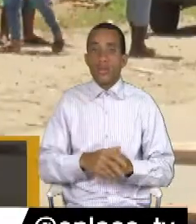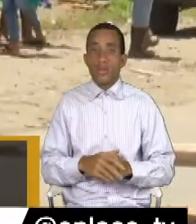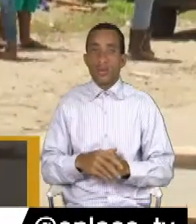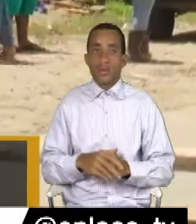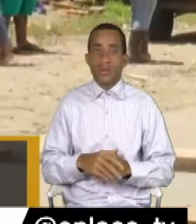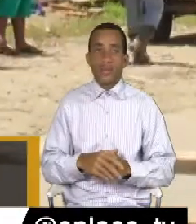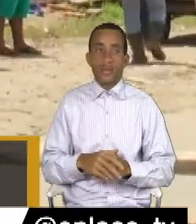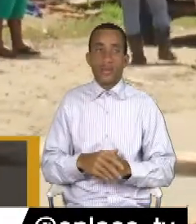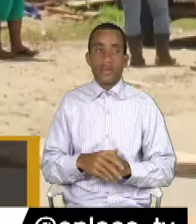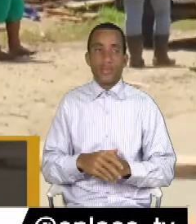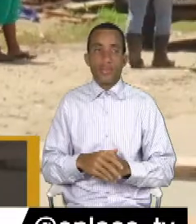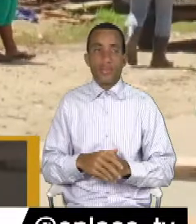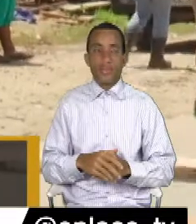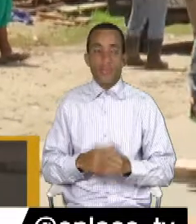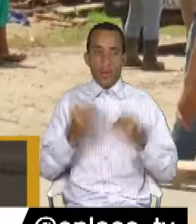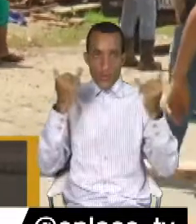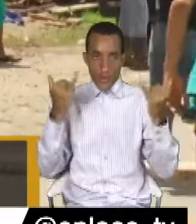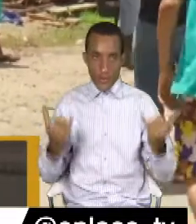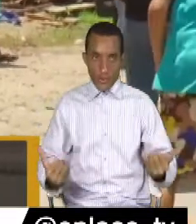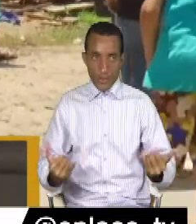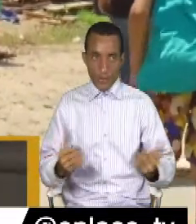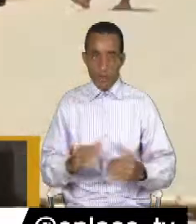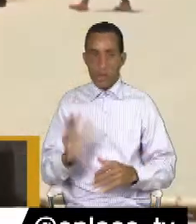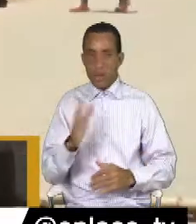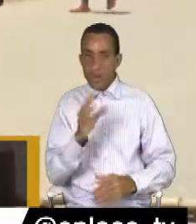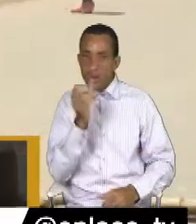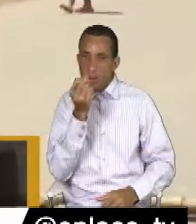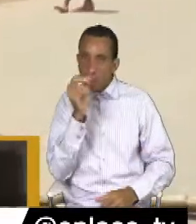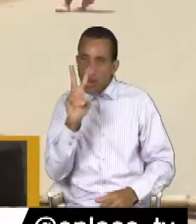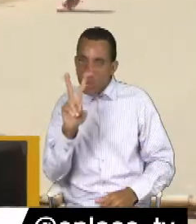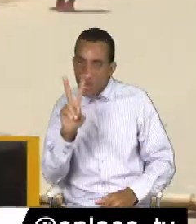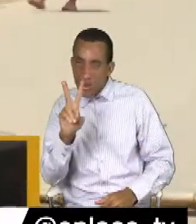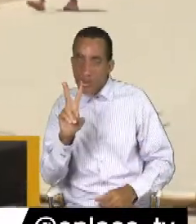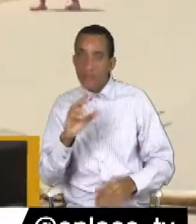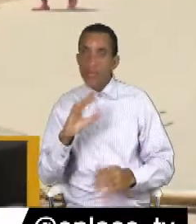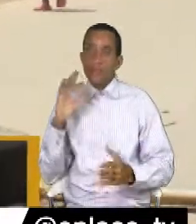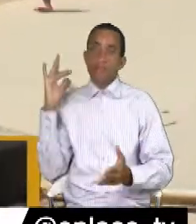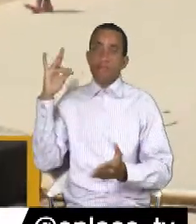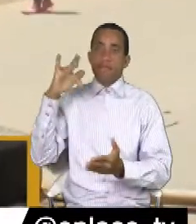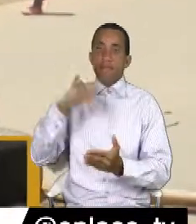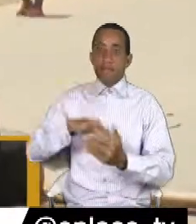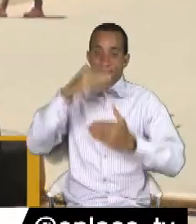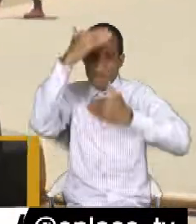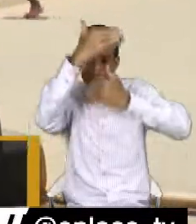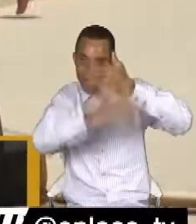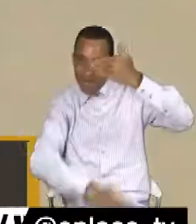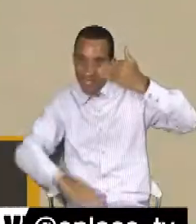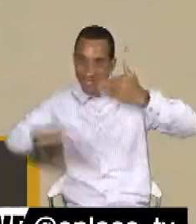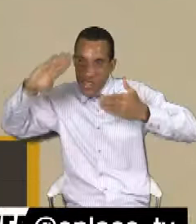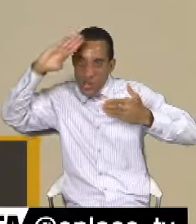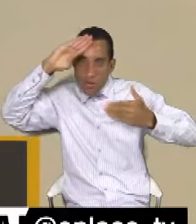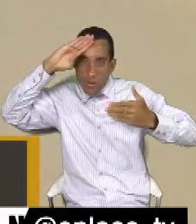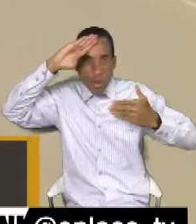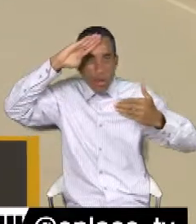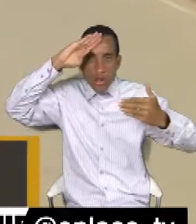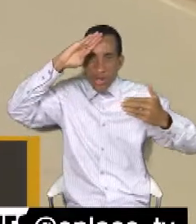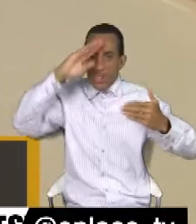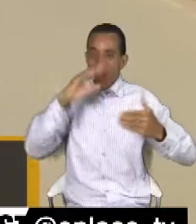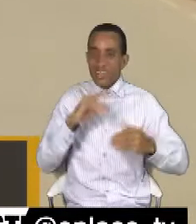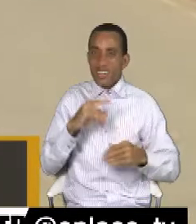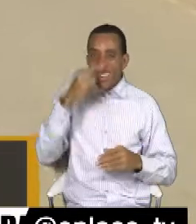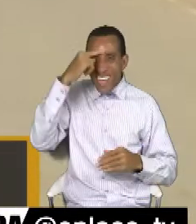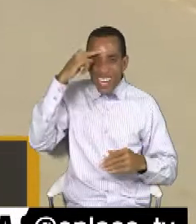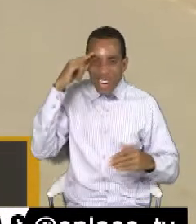más adelante. Hoy hasta sobre el mediodía ingresó el personal del ISMAT en forma arbitraria, atropellando a la gente,